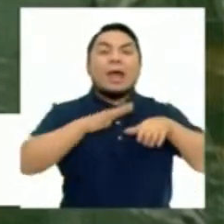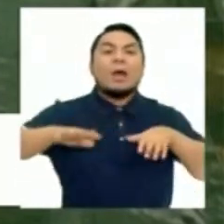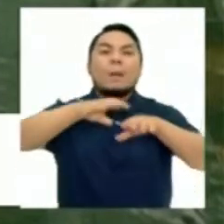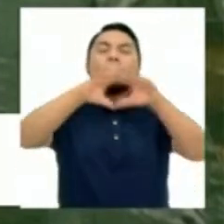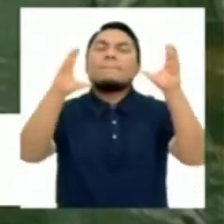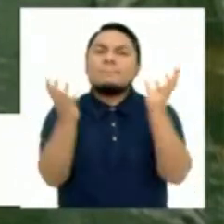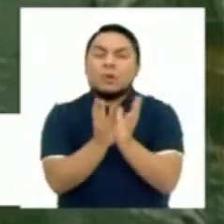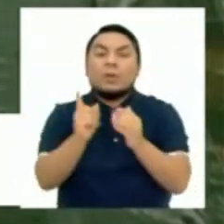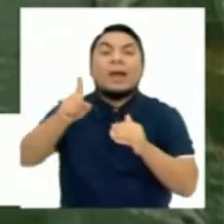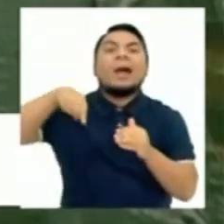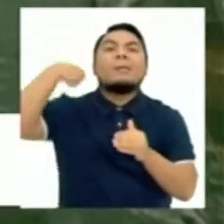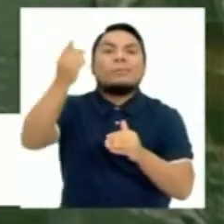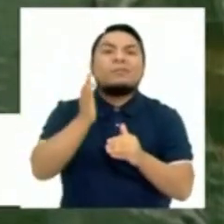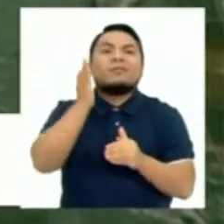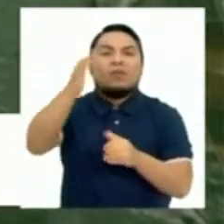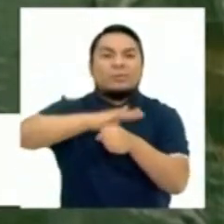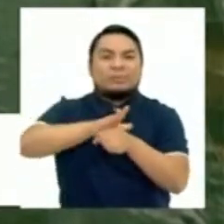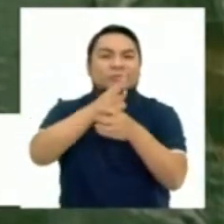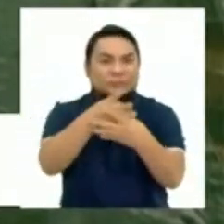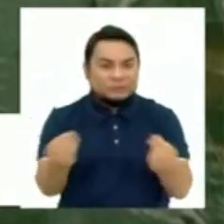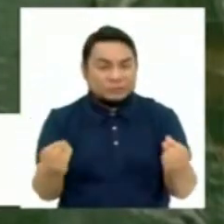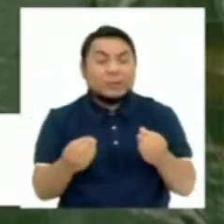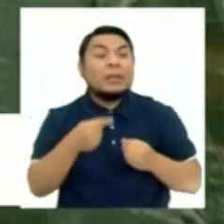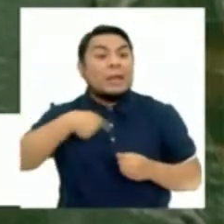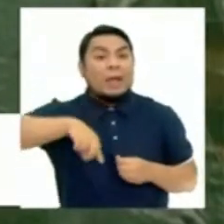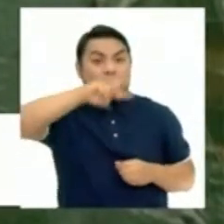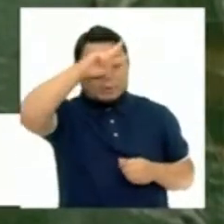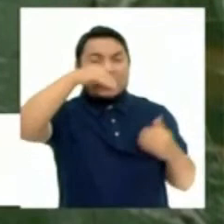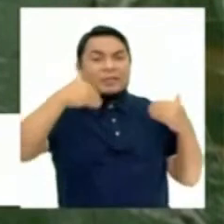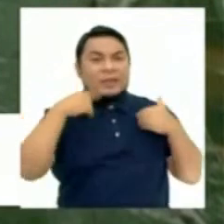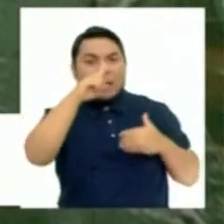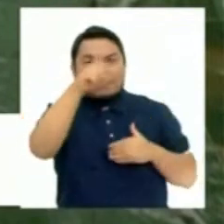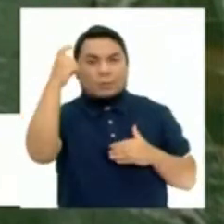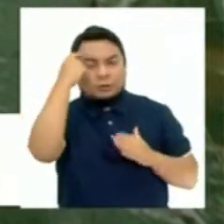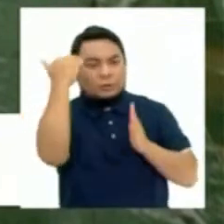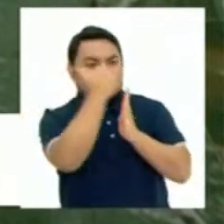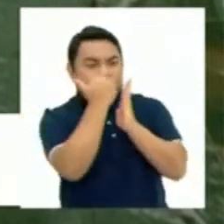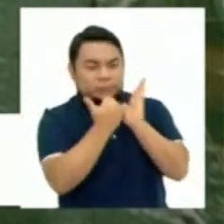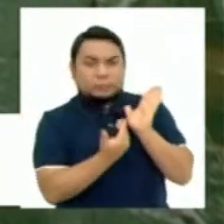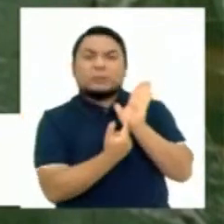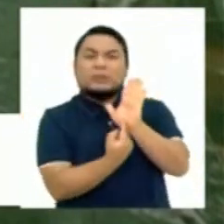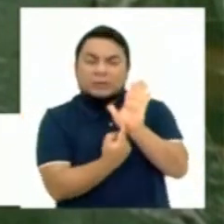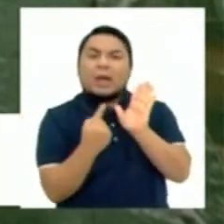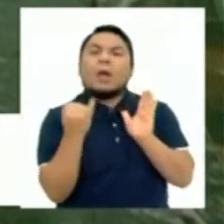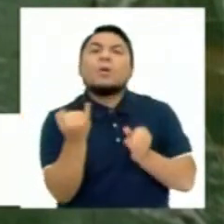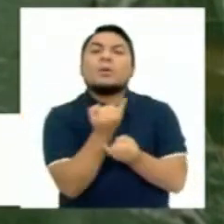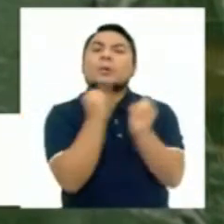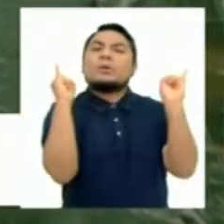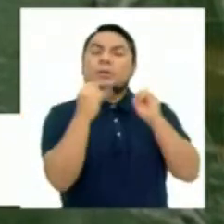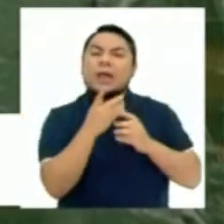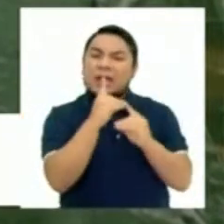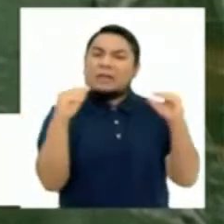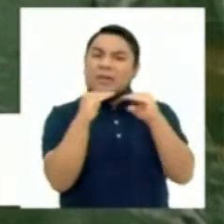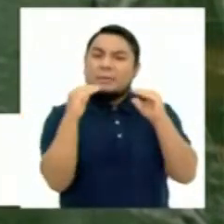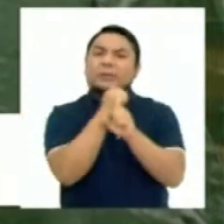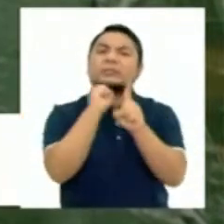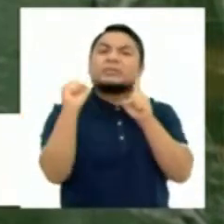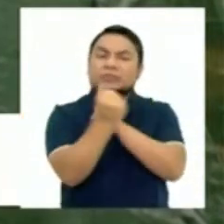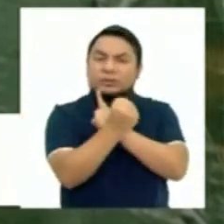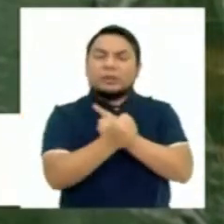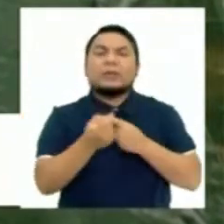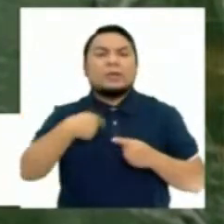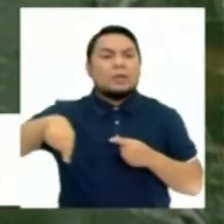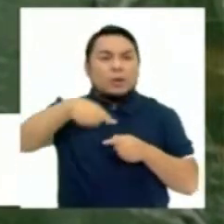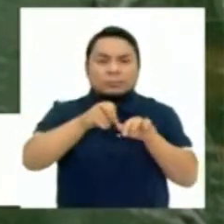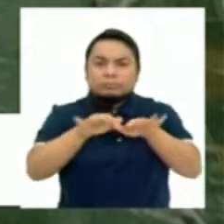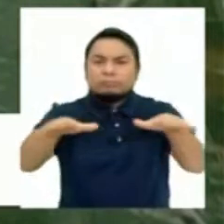mundo post-pandemia. El Perú tiene una política exterior nacional autónoma, democrática, social y